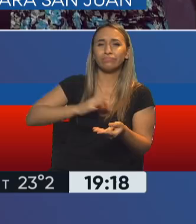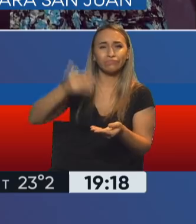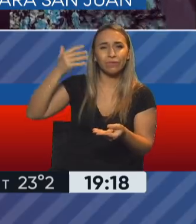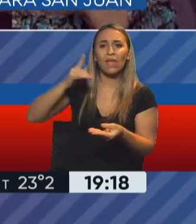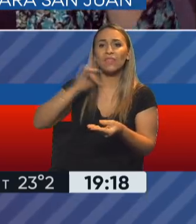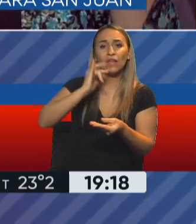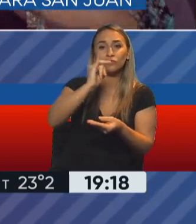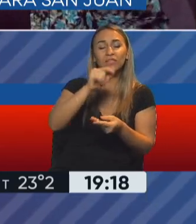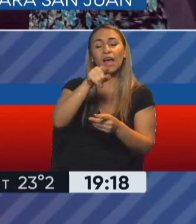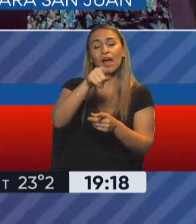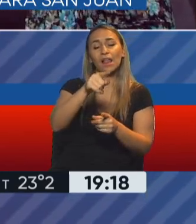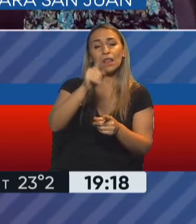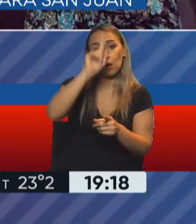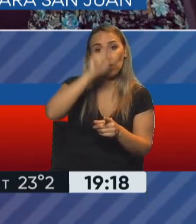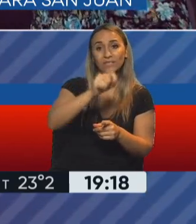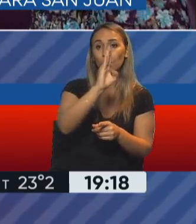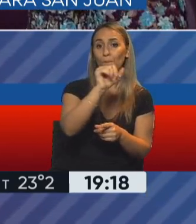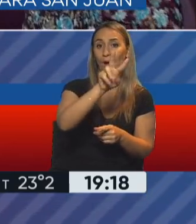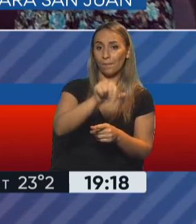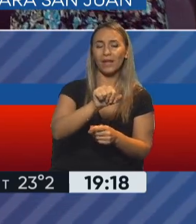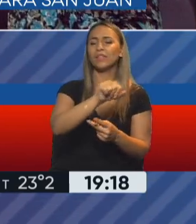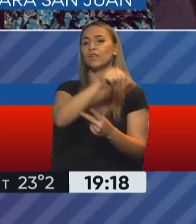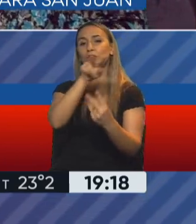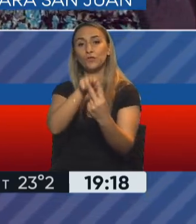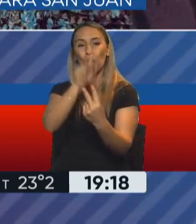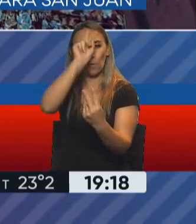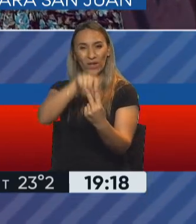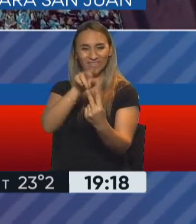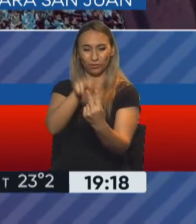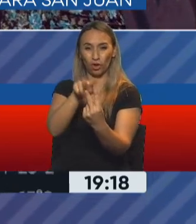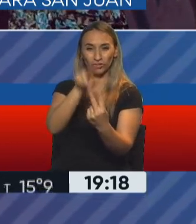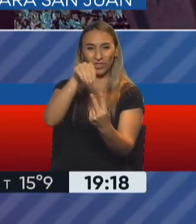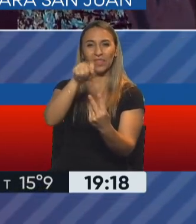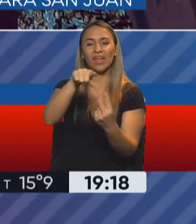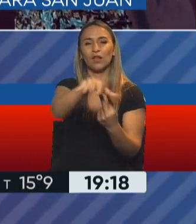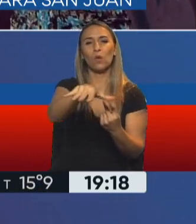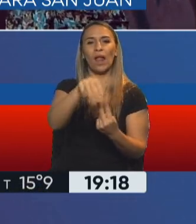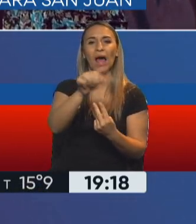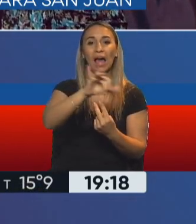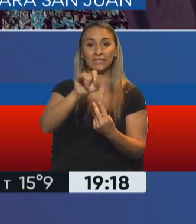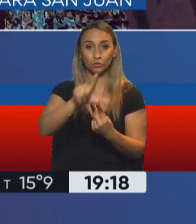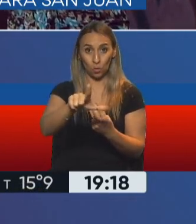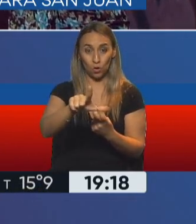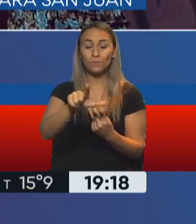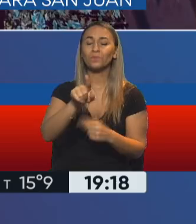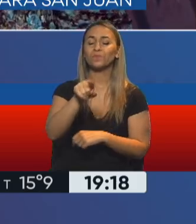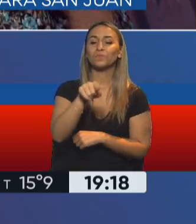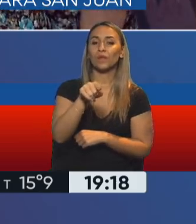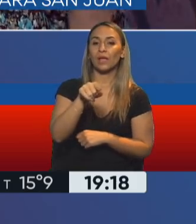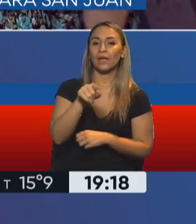contra el juez Baba y 2 jueces más de Azul, que había realizado un